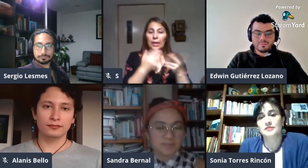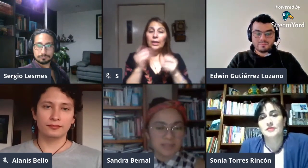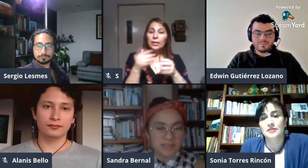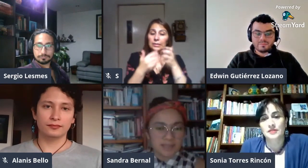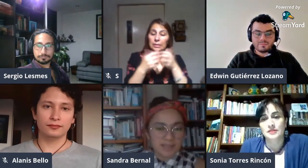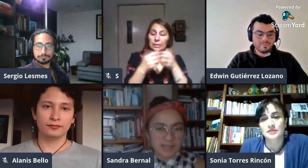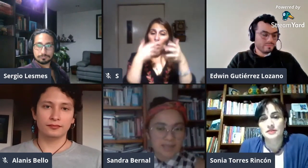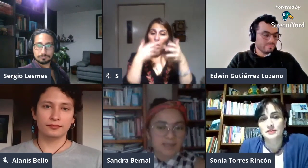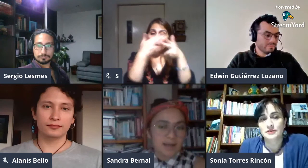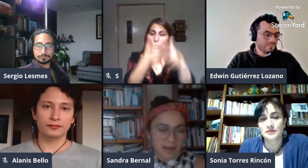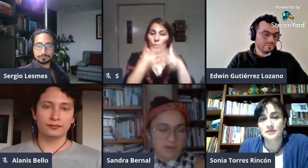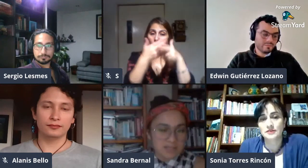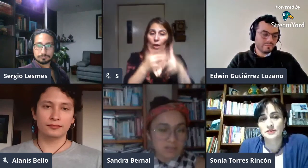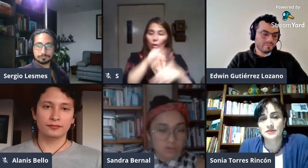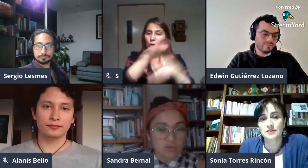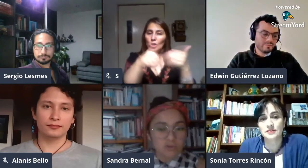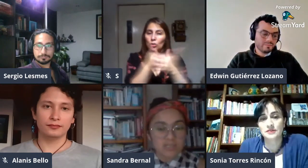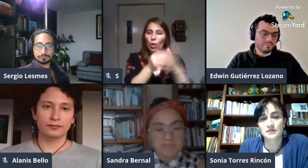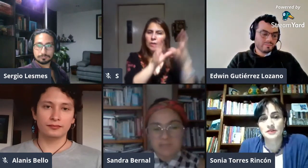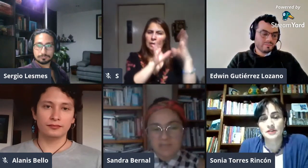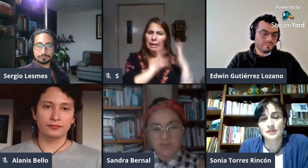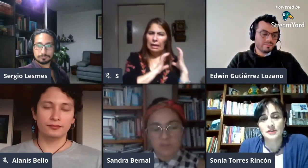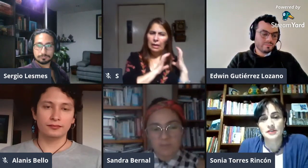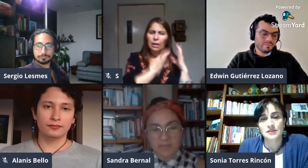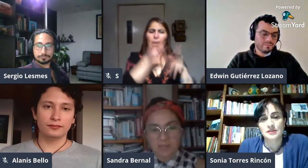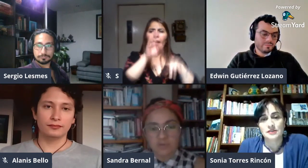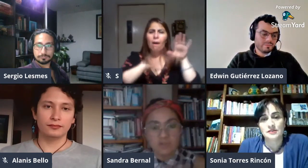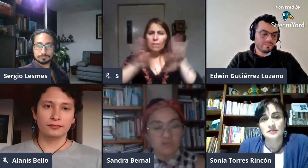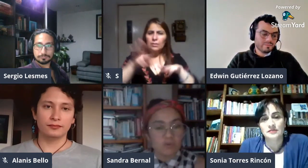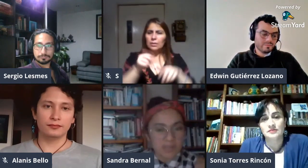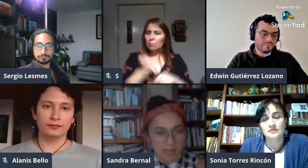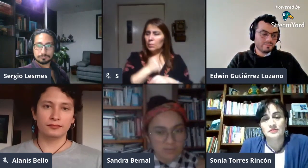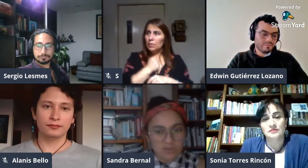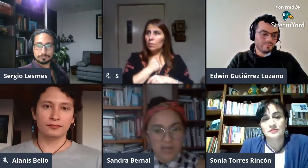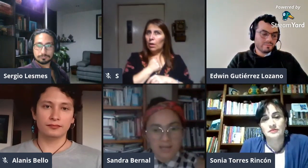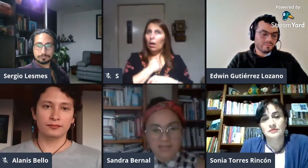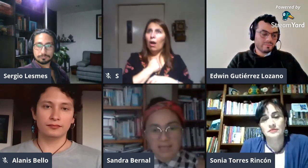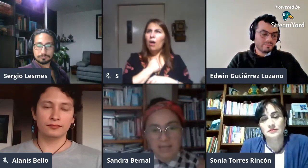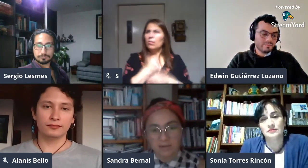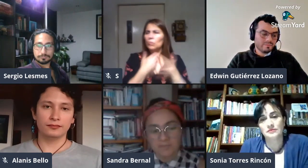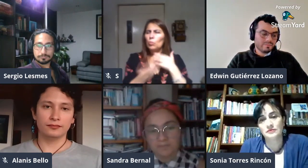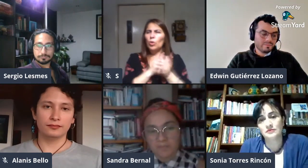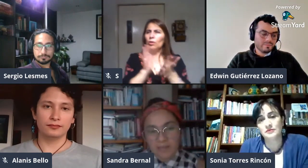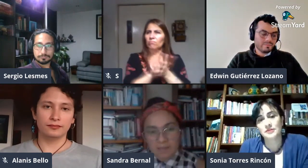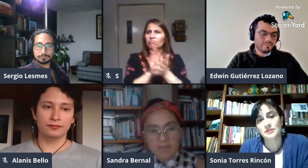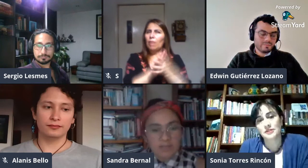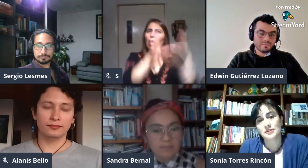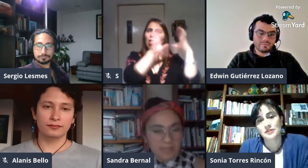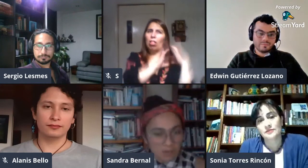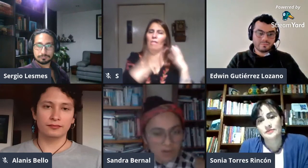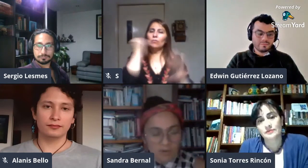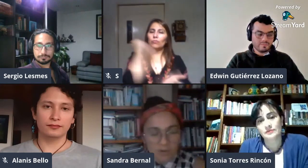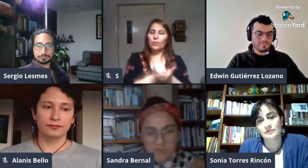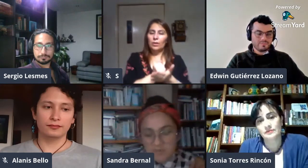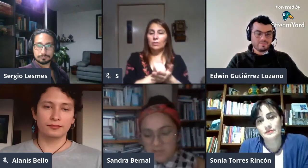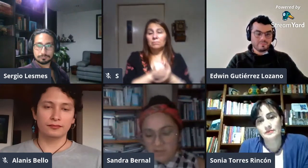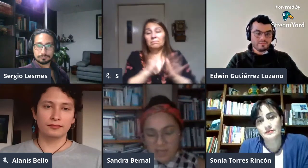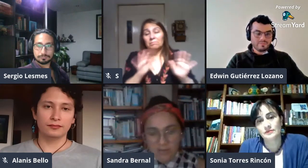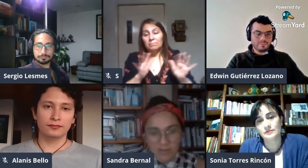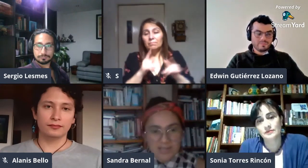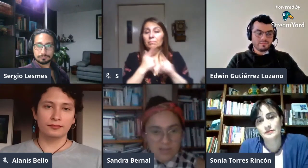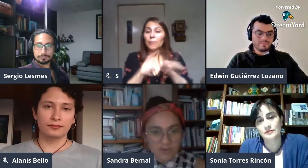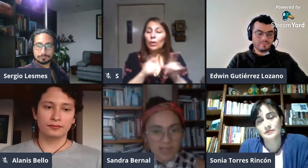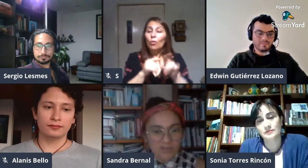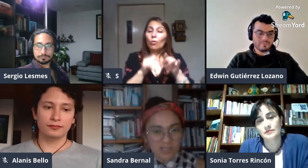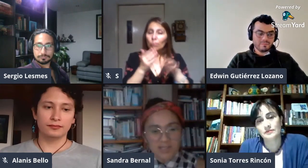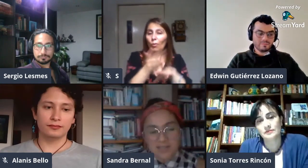carga que a veces incluso nosotras mismas nos permitimos y nos obligamos a hacerlo, pero también, como lo hemos